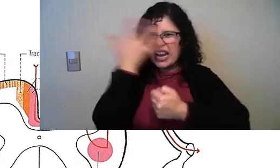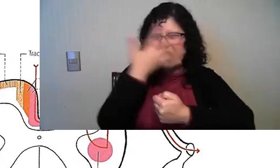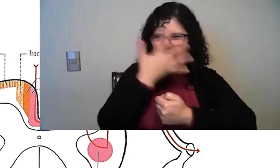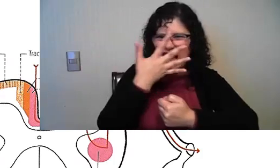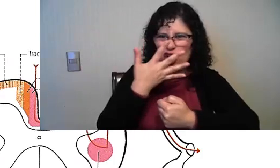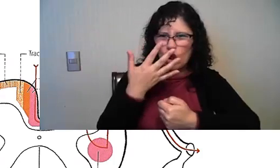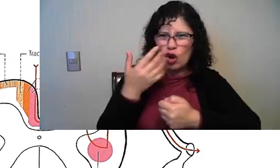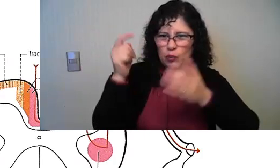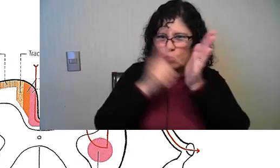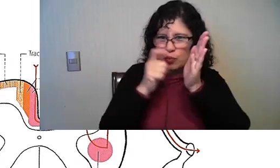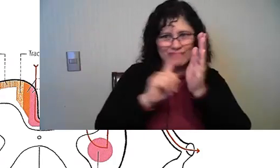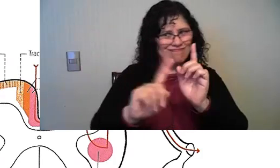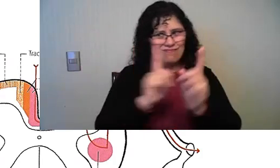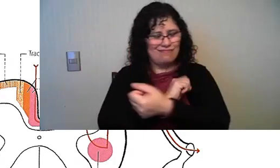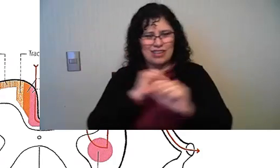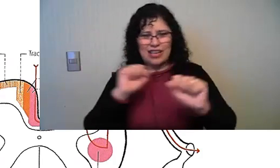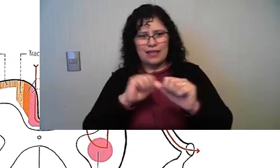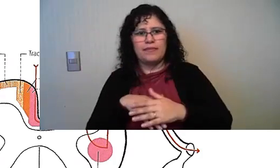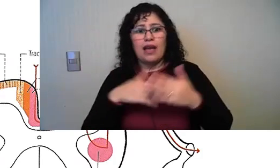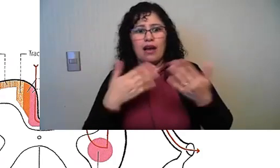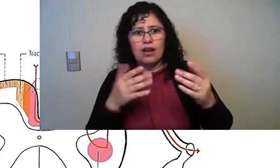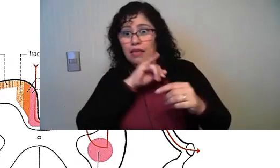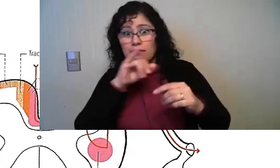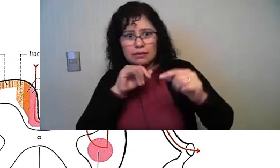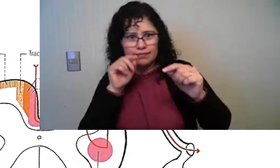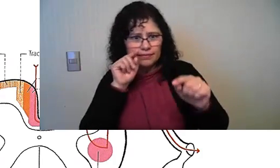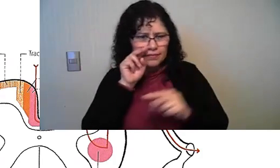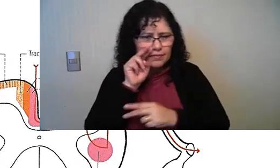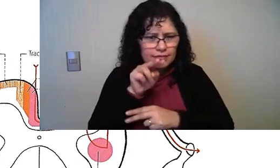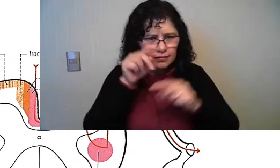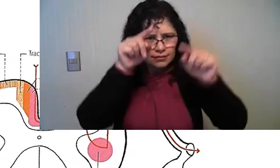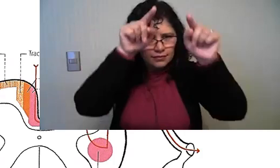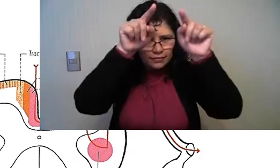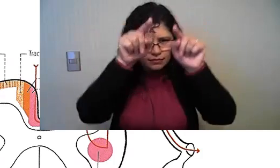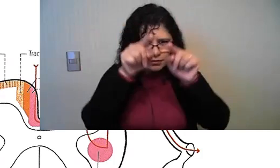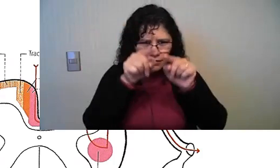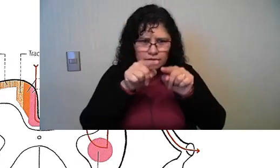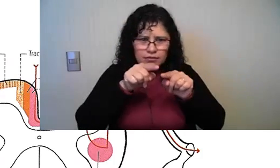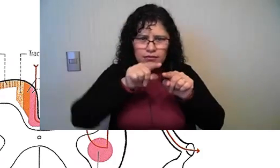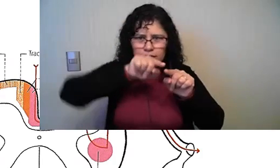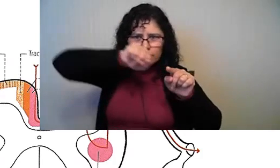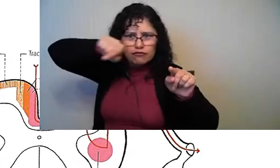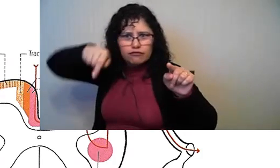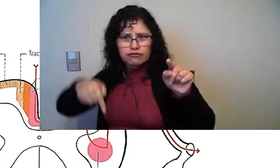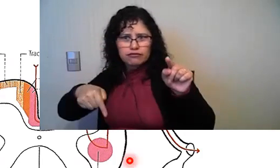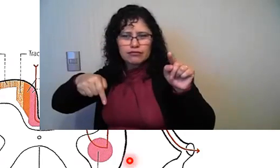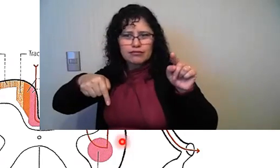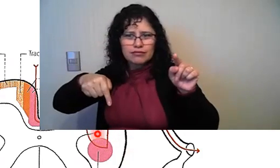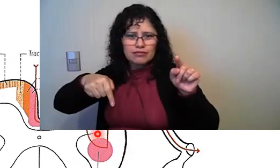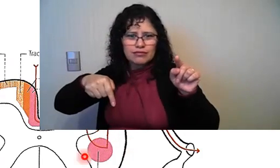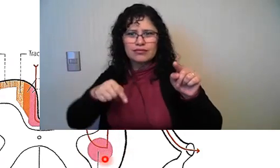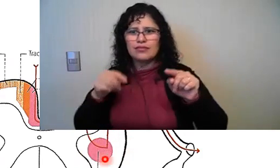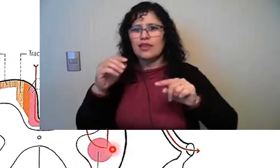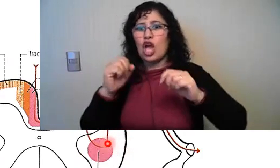de las pirámides. Y si se fijan, este que está aquí es el tracto córtico espinal lateral, que